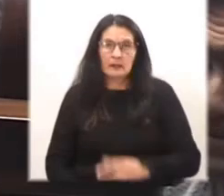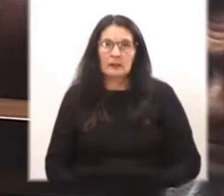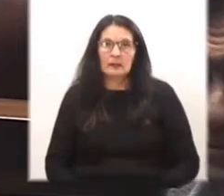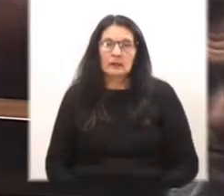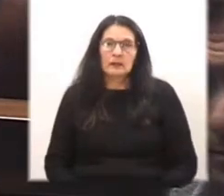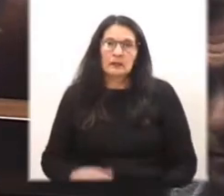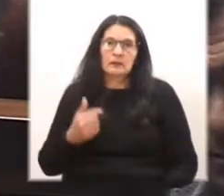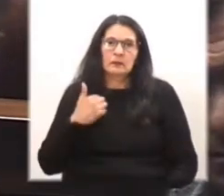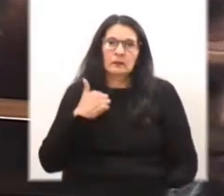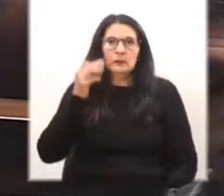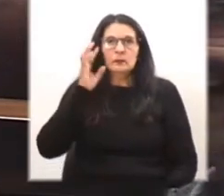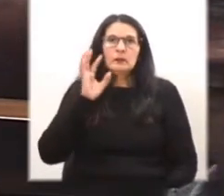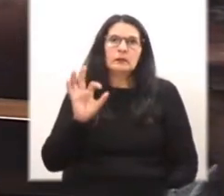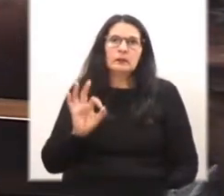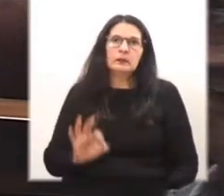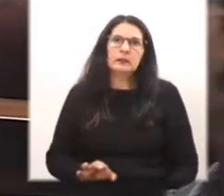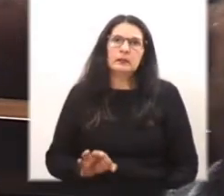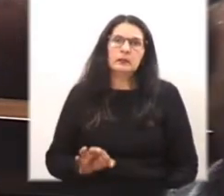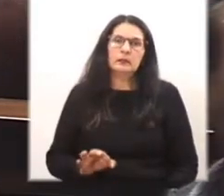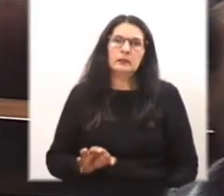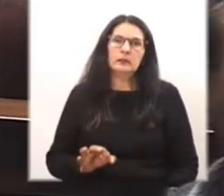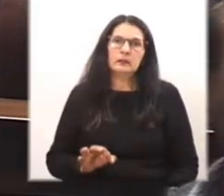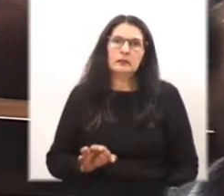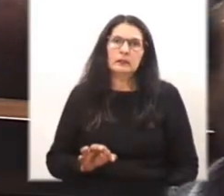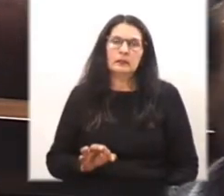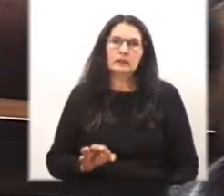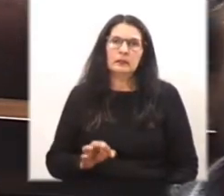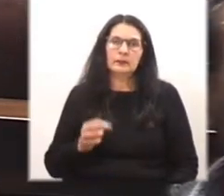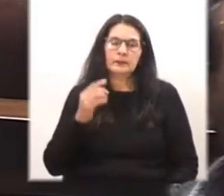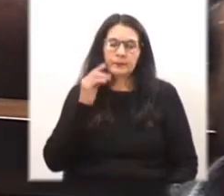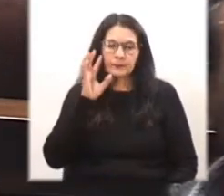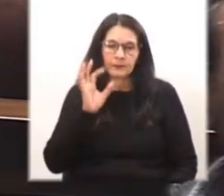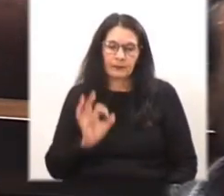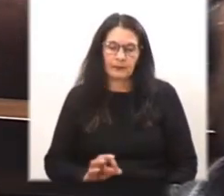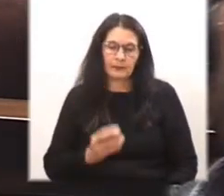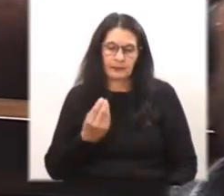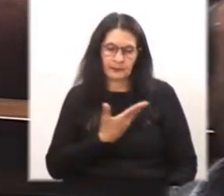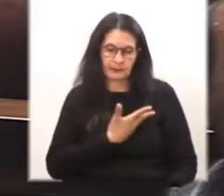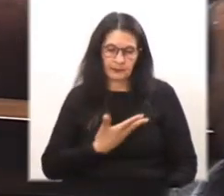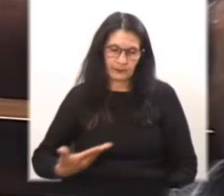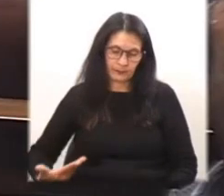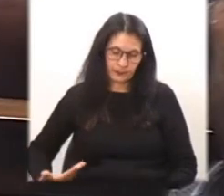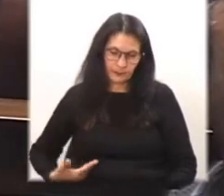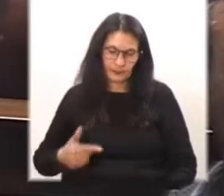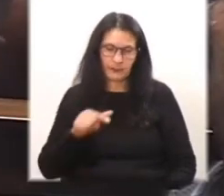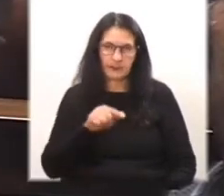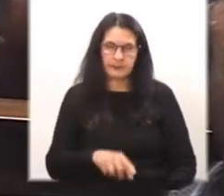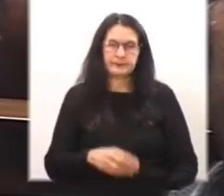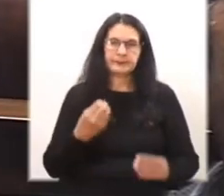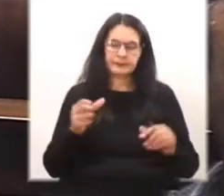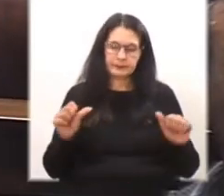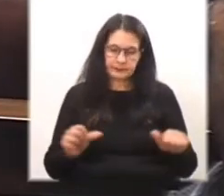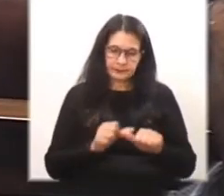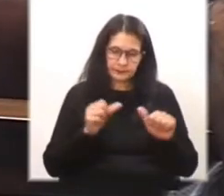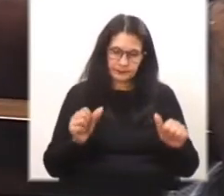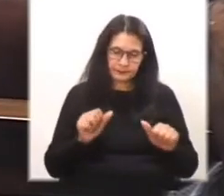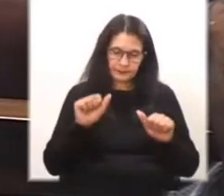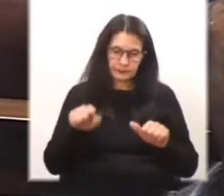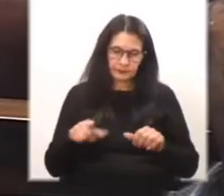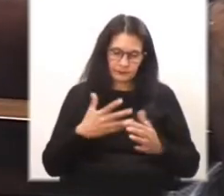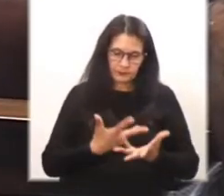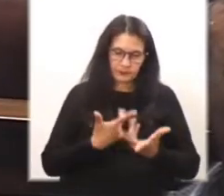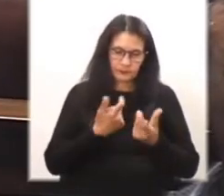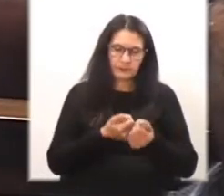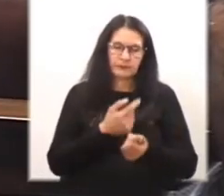Yo creo, señor presidente, que el gobierno ha intentado ensayar a través de su defensa pública